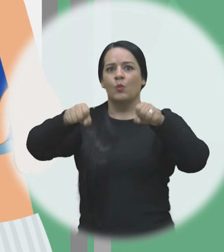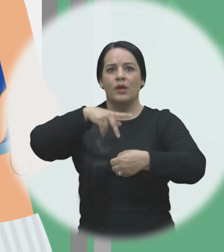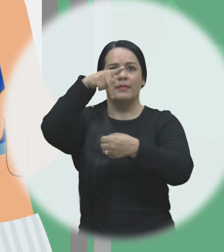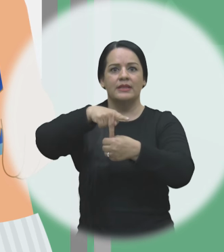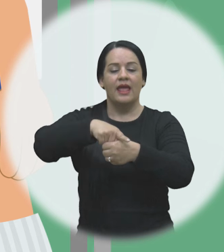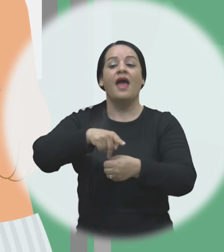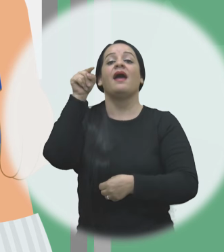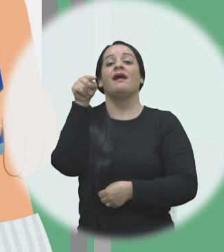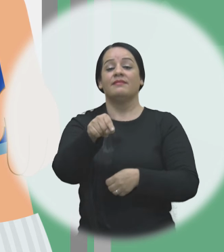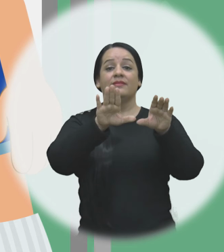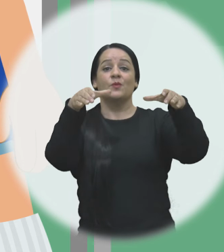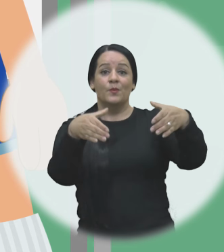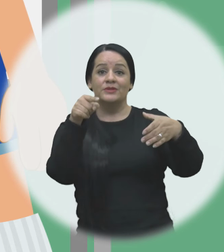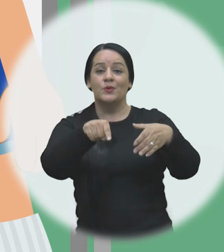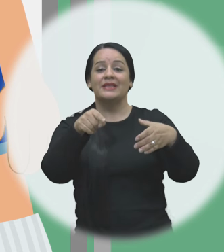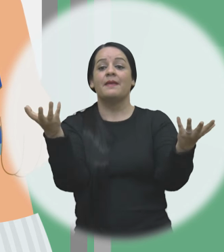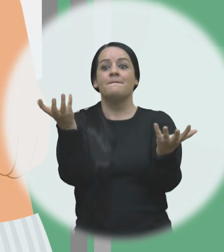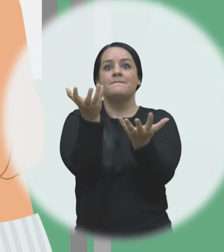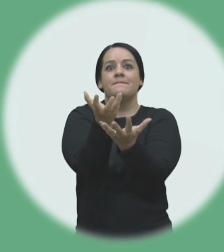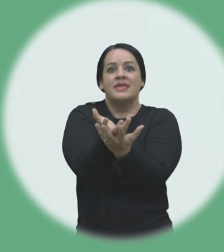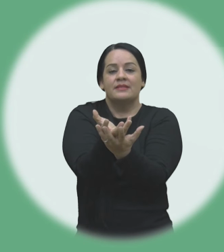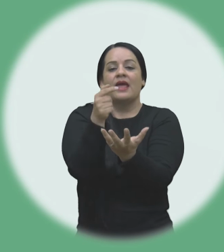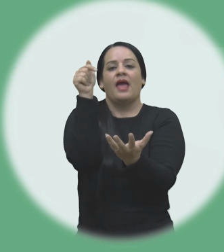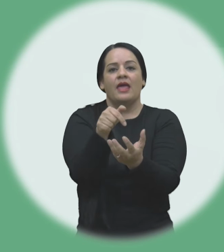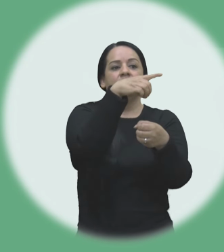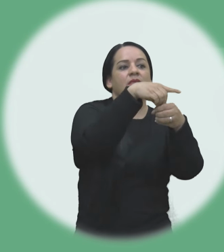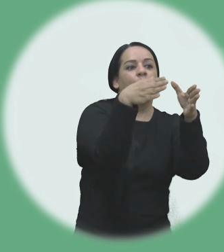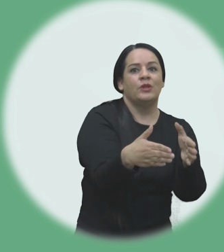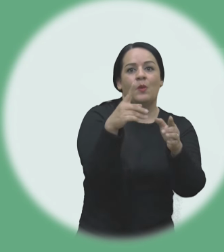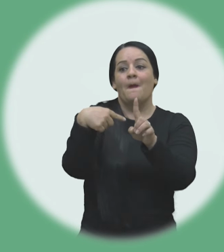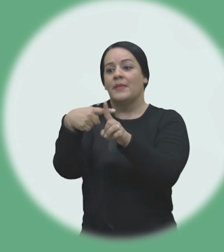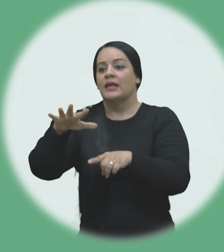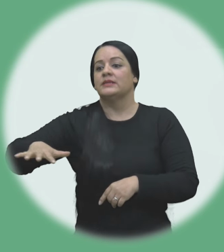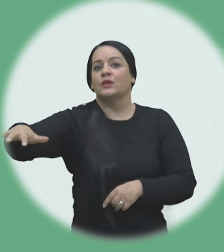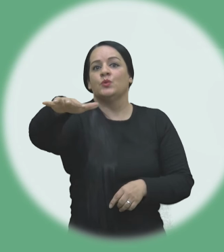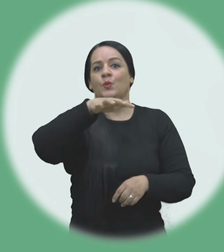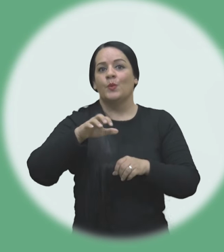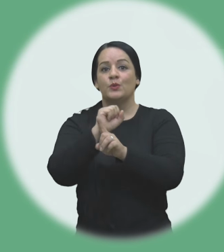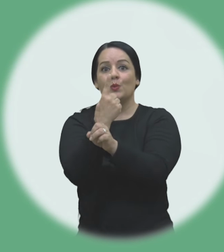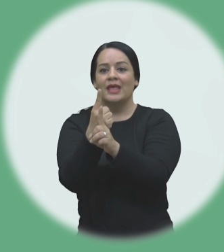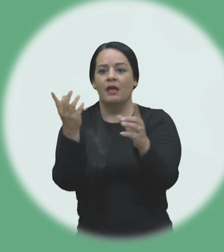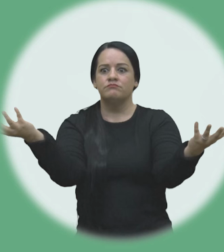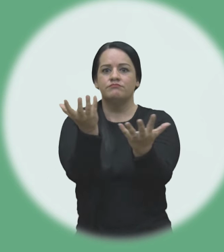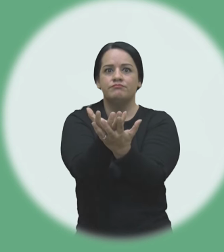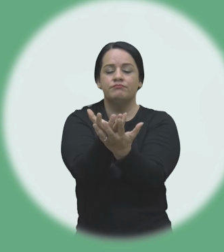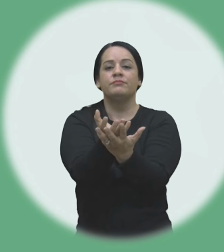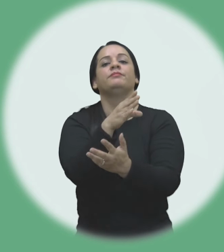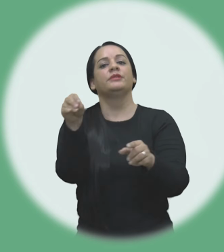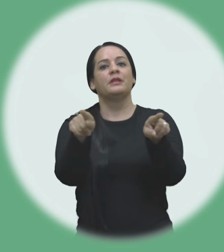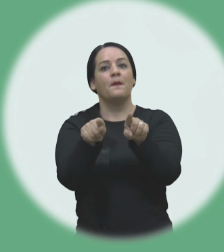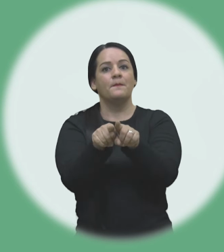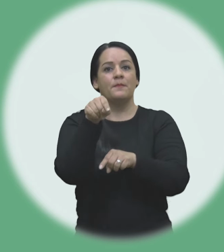puede participar? Esas son las comisiones mixtas, integradas por diputados y sectores de la sociedad. Y por